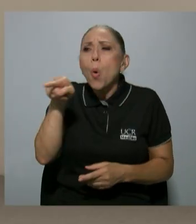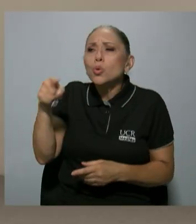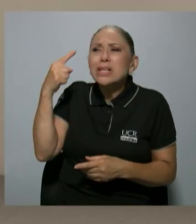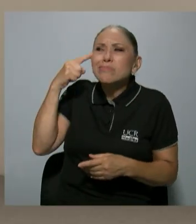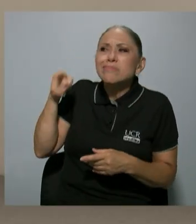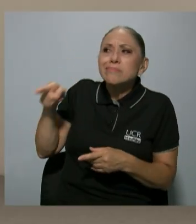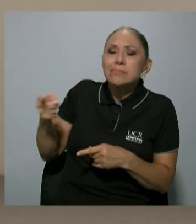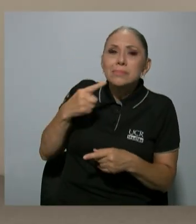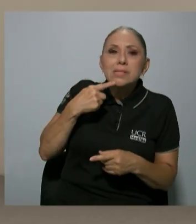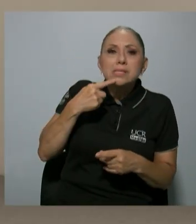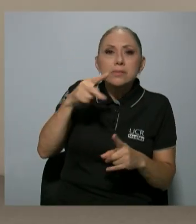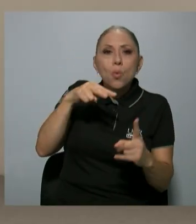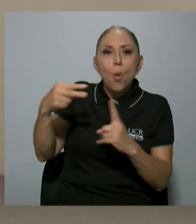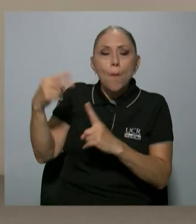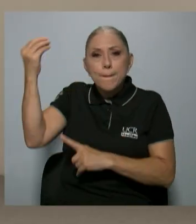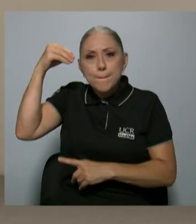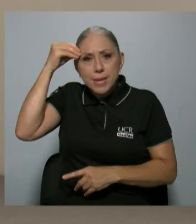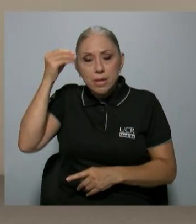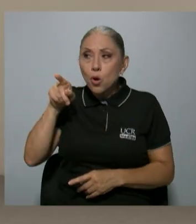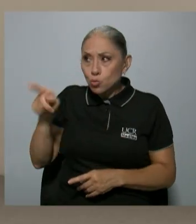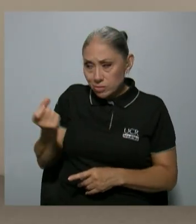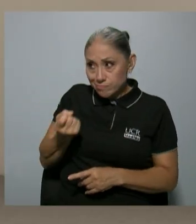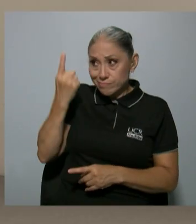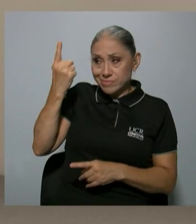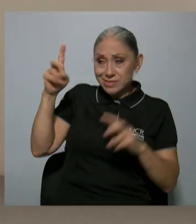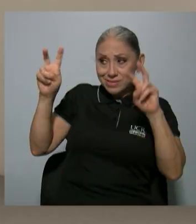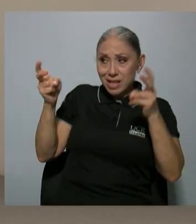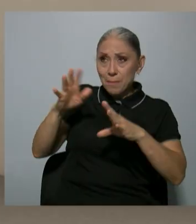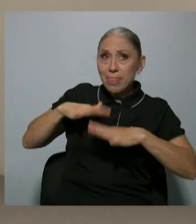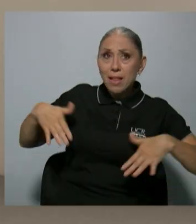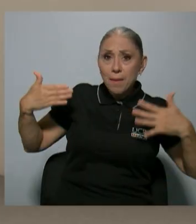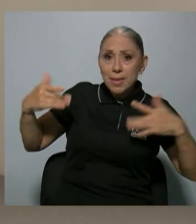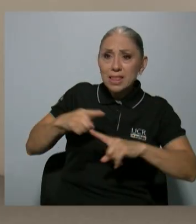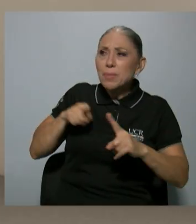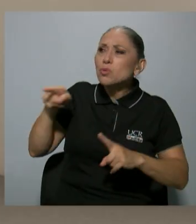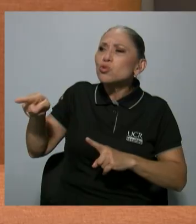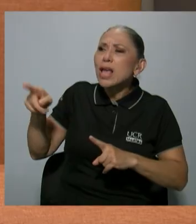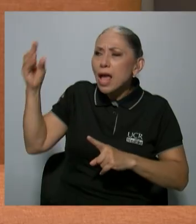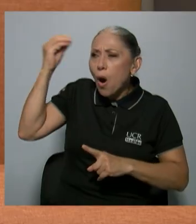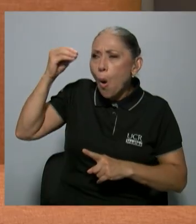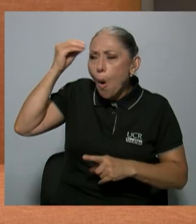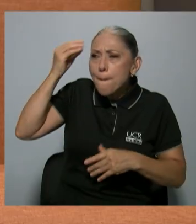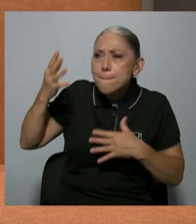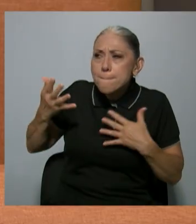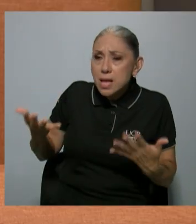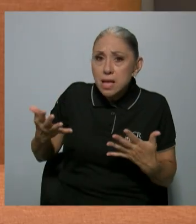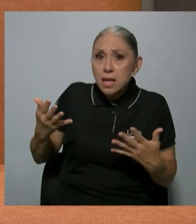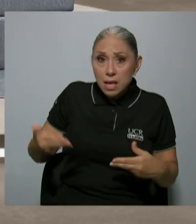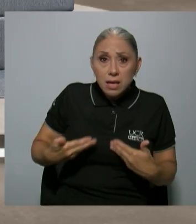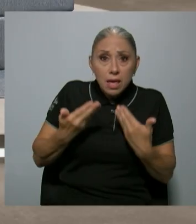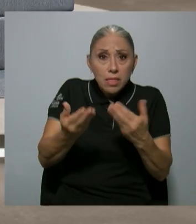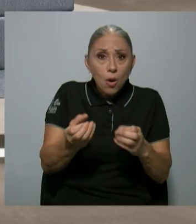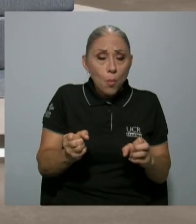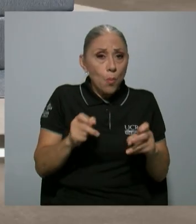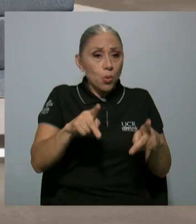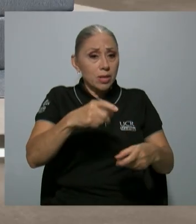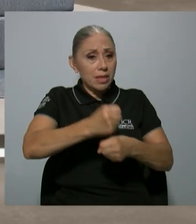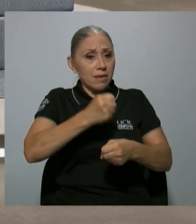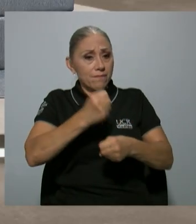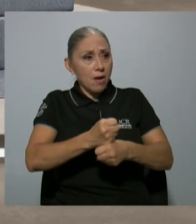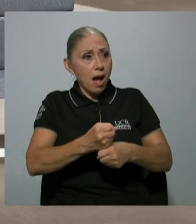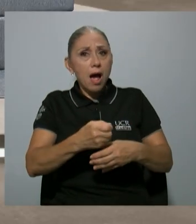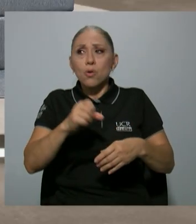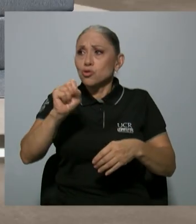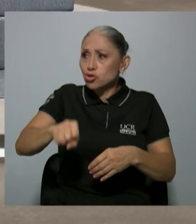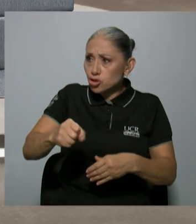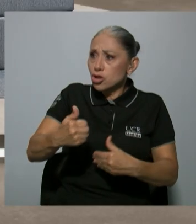afirman? Bueno, tiene muy claro lo del tema del ambiente, pero ¿usted qué valoración hace? Y que genera trabajo y que genera riqueza, bueno, pero